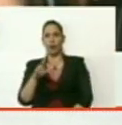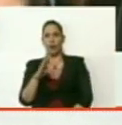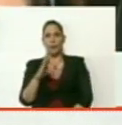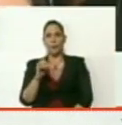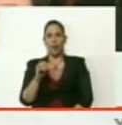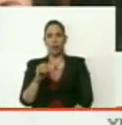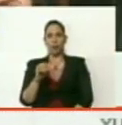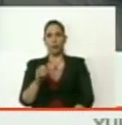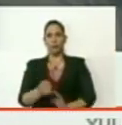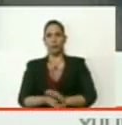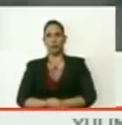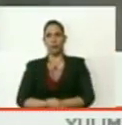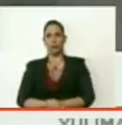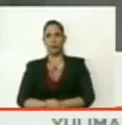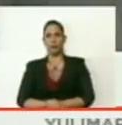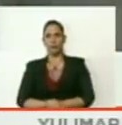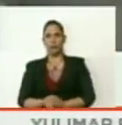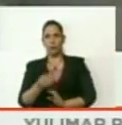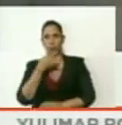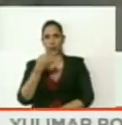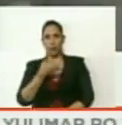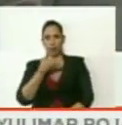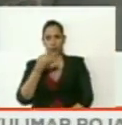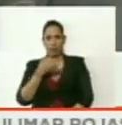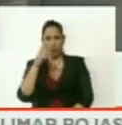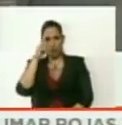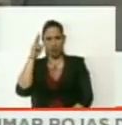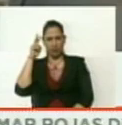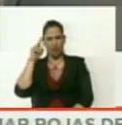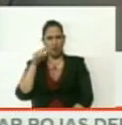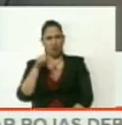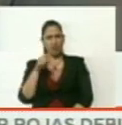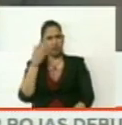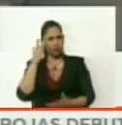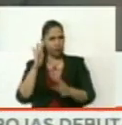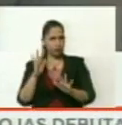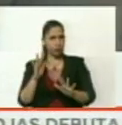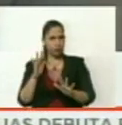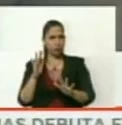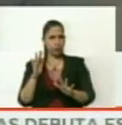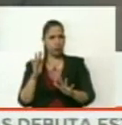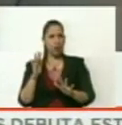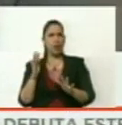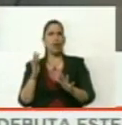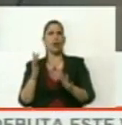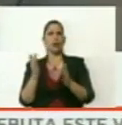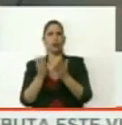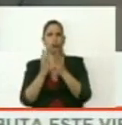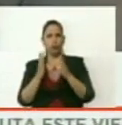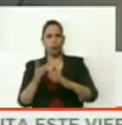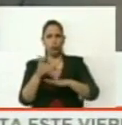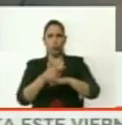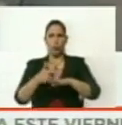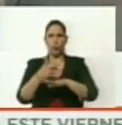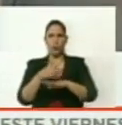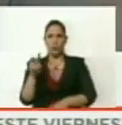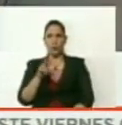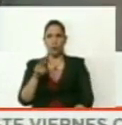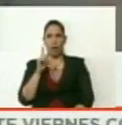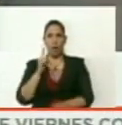TV. Buenas tardes. Canciller, ¿está previsto o está estudiando el gobierno venezolano algún tipo de